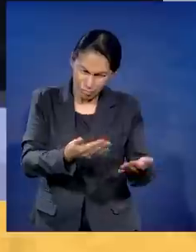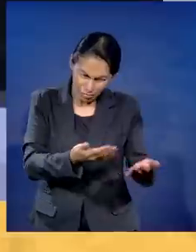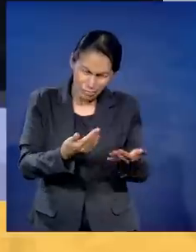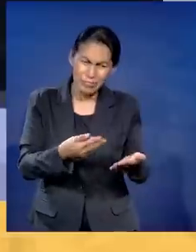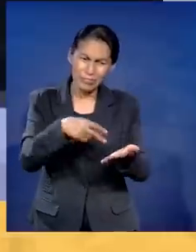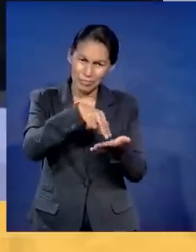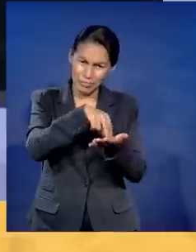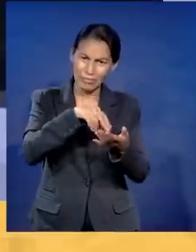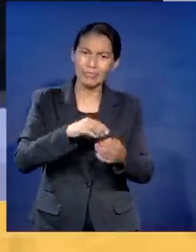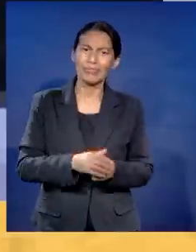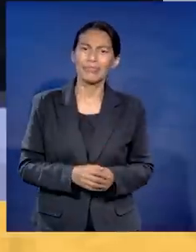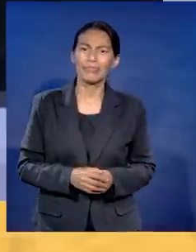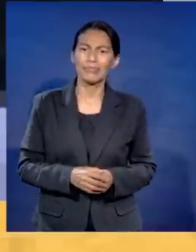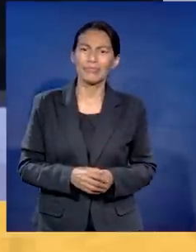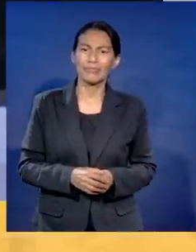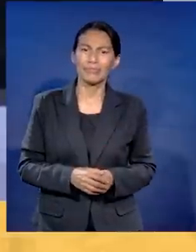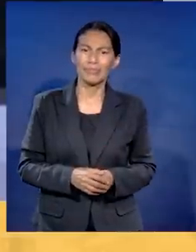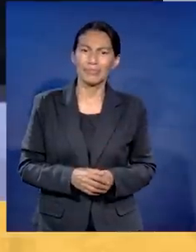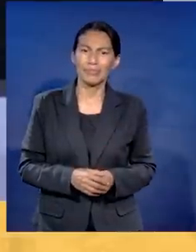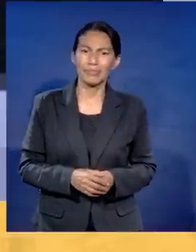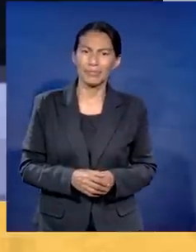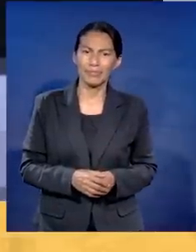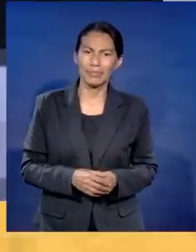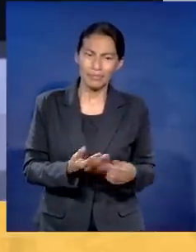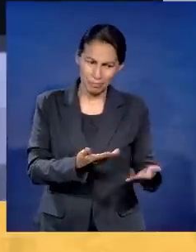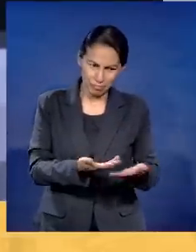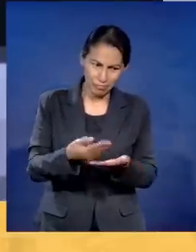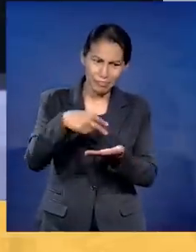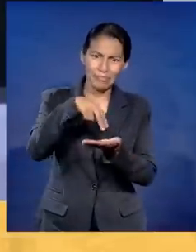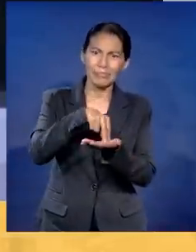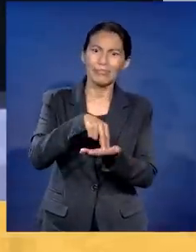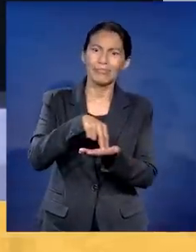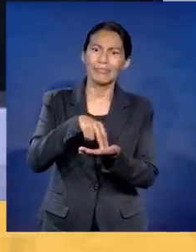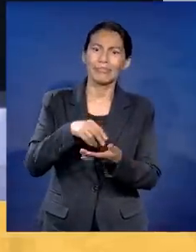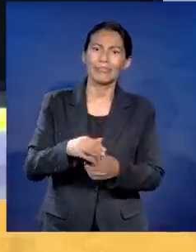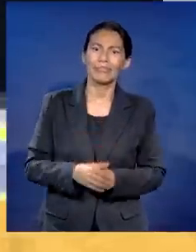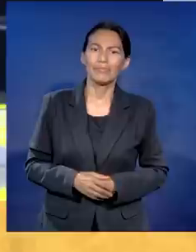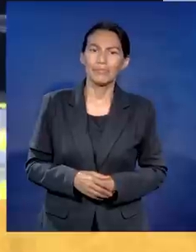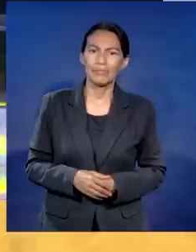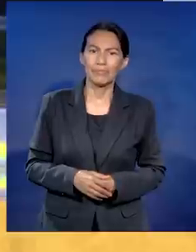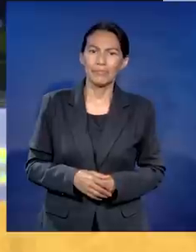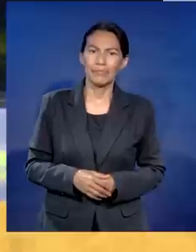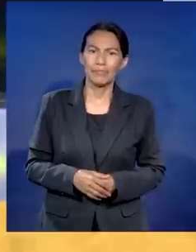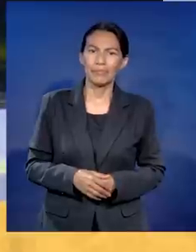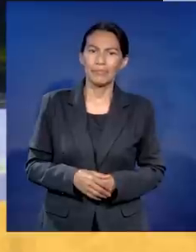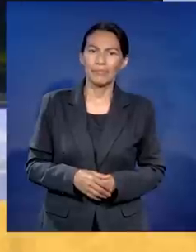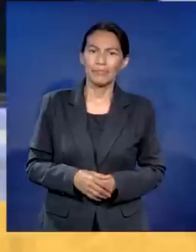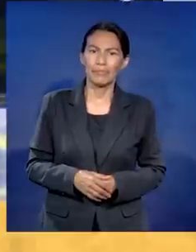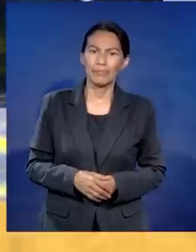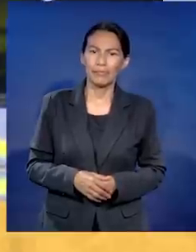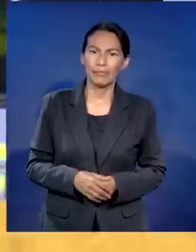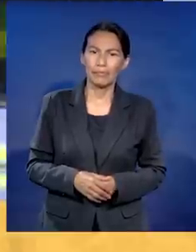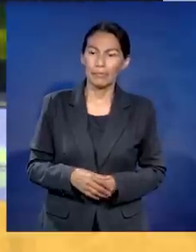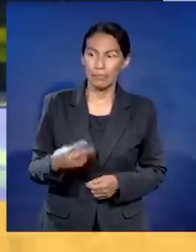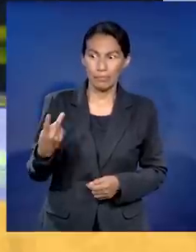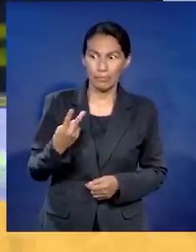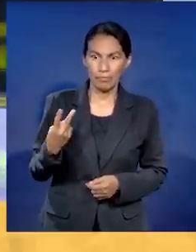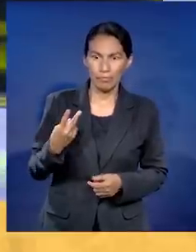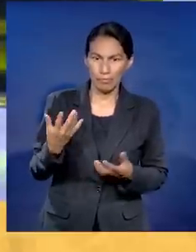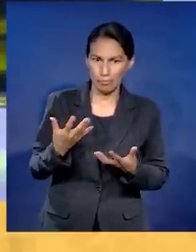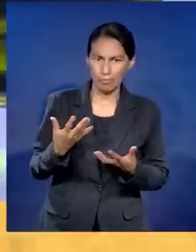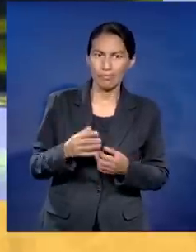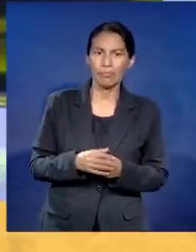Pídaselo. Aunque no se quiera levantar, usted ruéguele, ruéguele. Levántate conmigo, levántate.